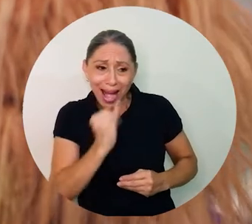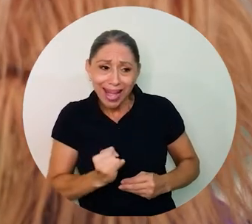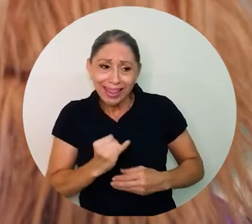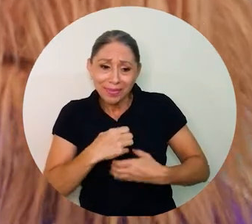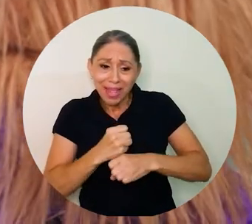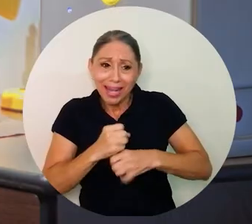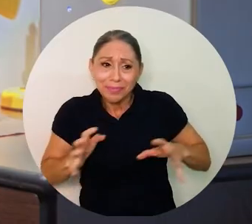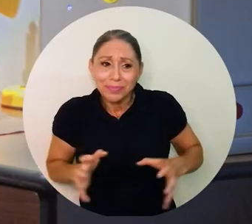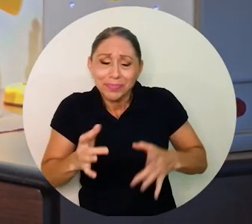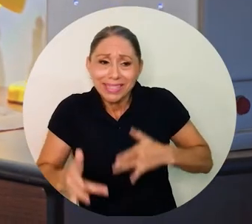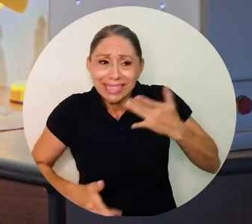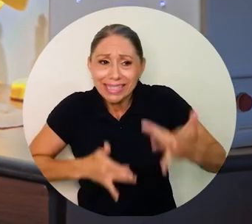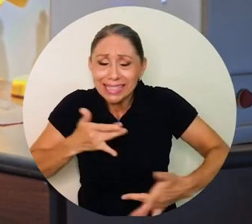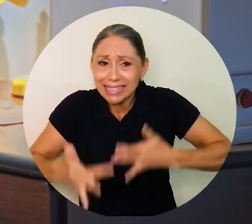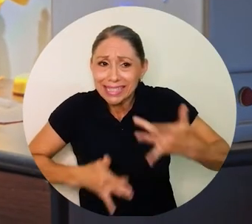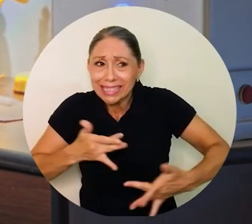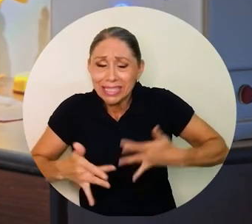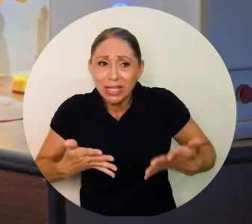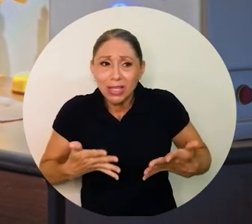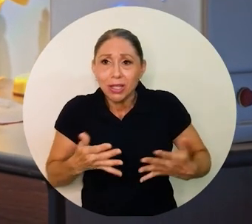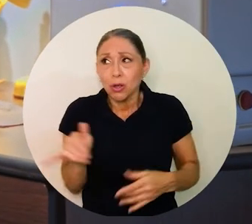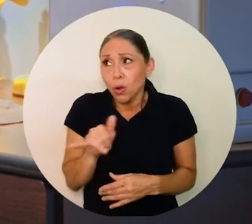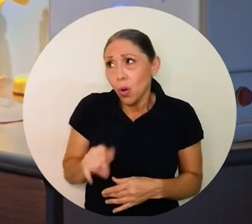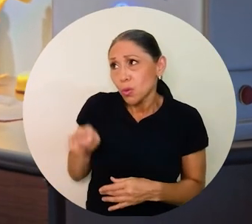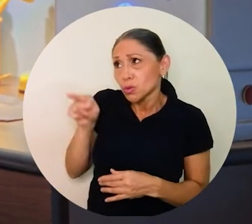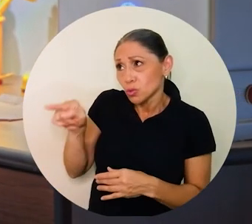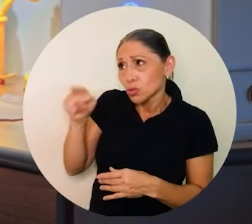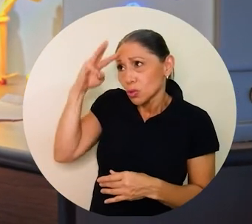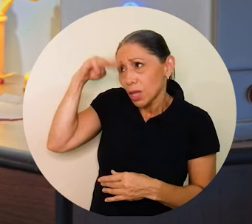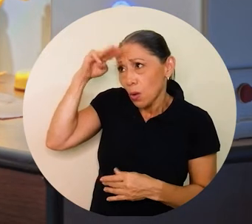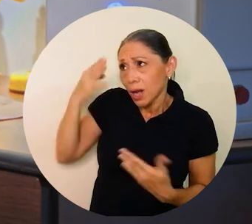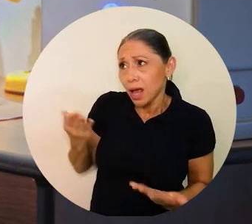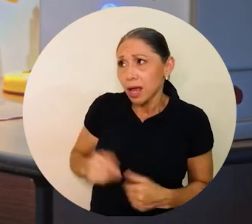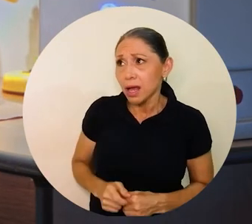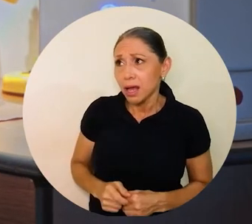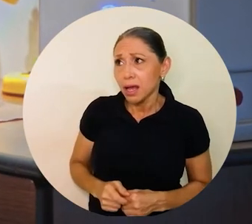sensaciones y sentimientos. Como el tuyo, Laura.